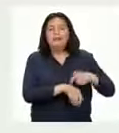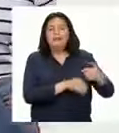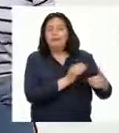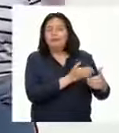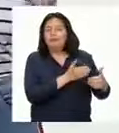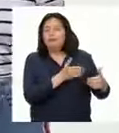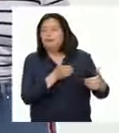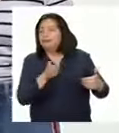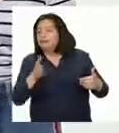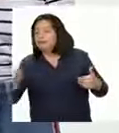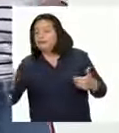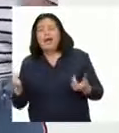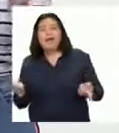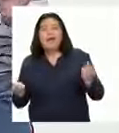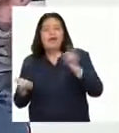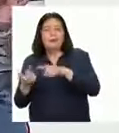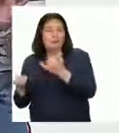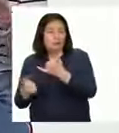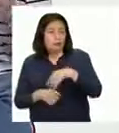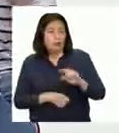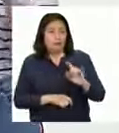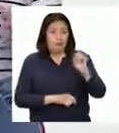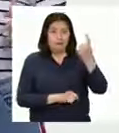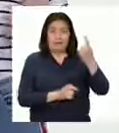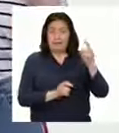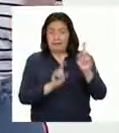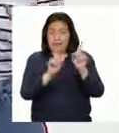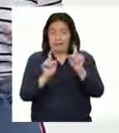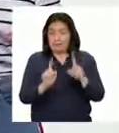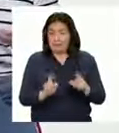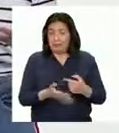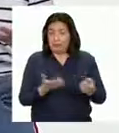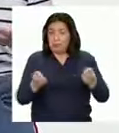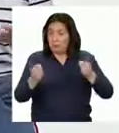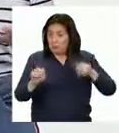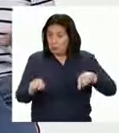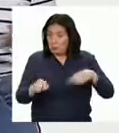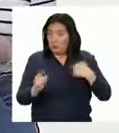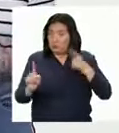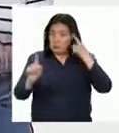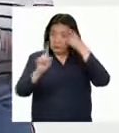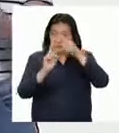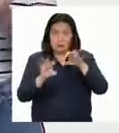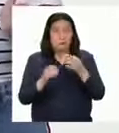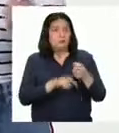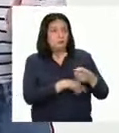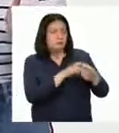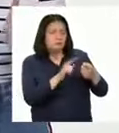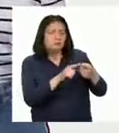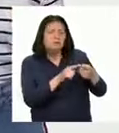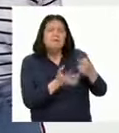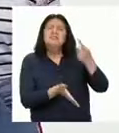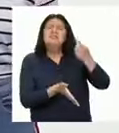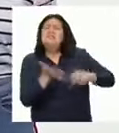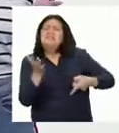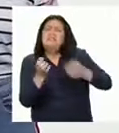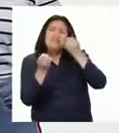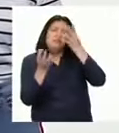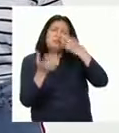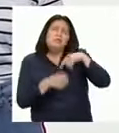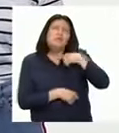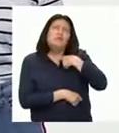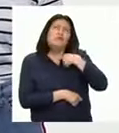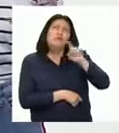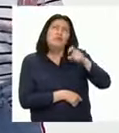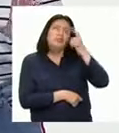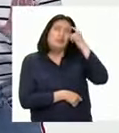el día de hoy. Ahora bien, las primeras preguntas que nos hacemos al enfrentarnos a este reto son: ¿qué información necesito